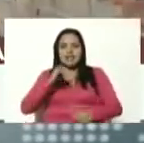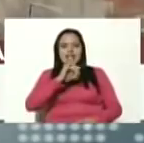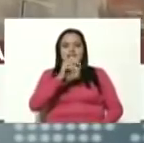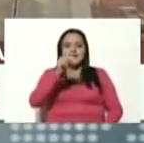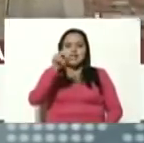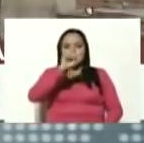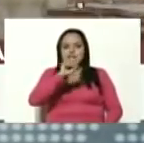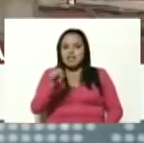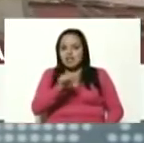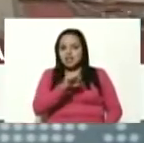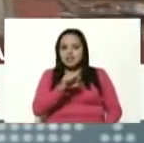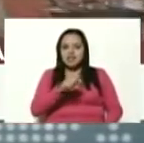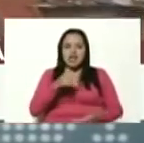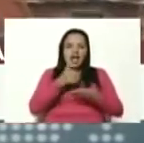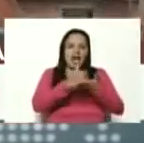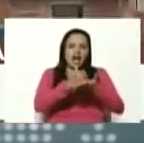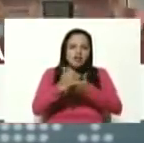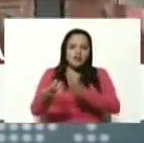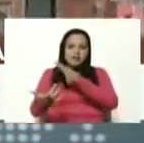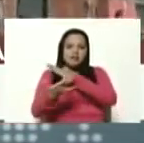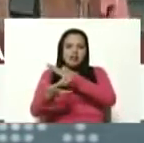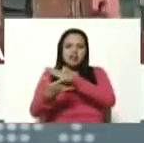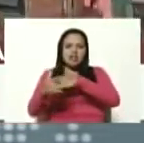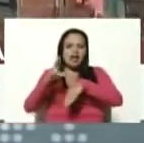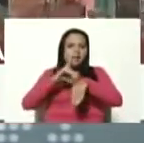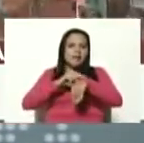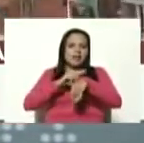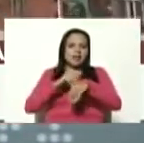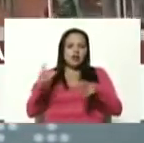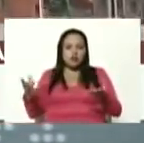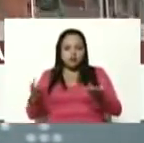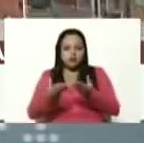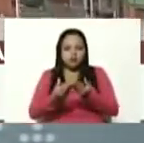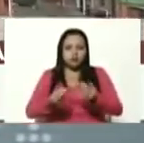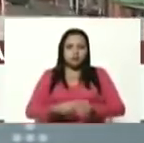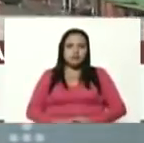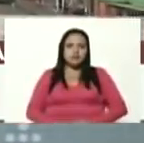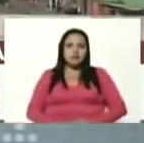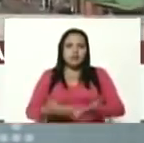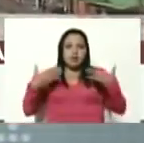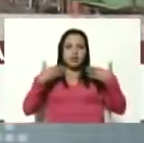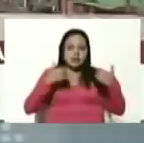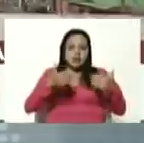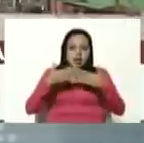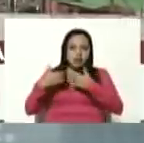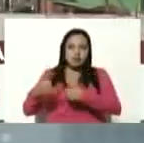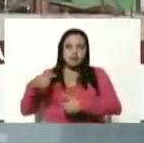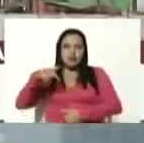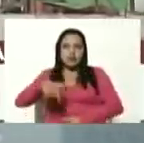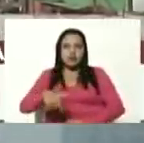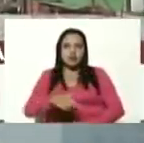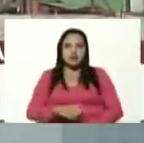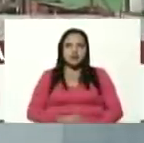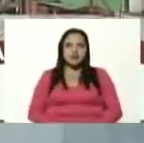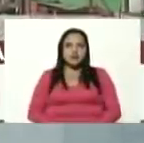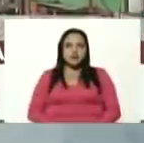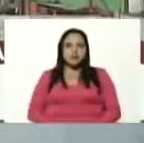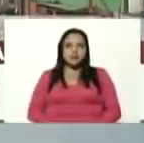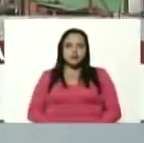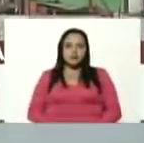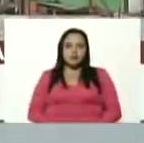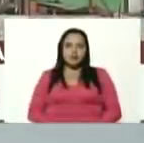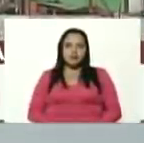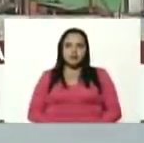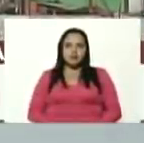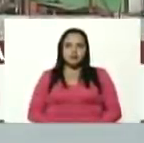con la ayuda técnica, los médicos articulando para la salud del Club de Abuelas Estrella del Sur, que damos en